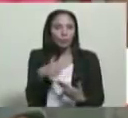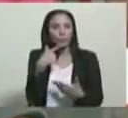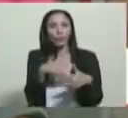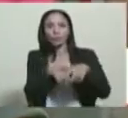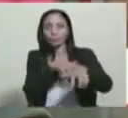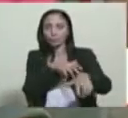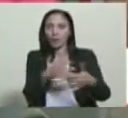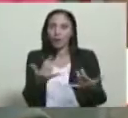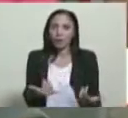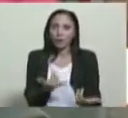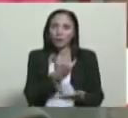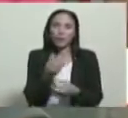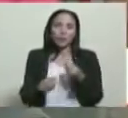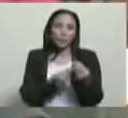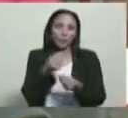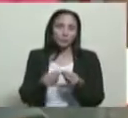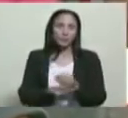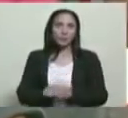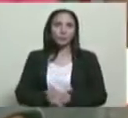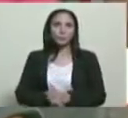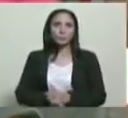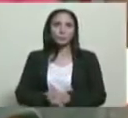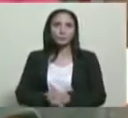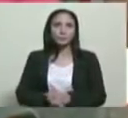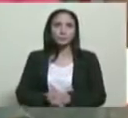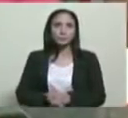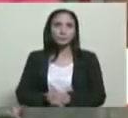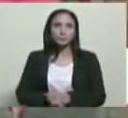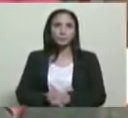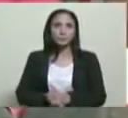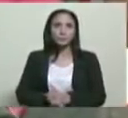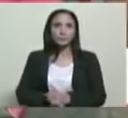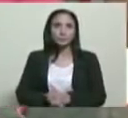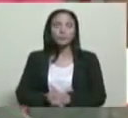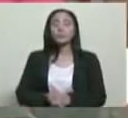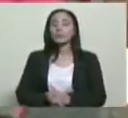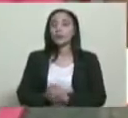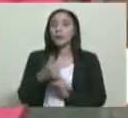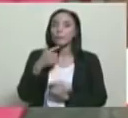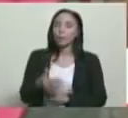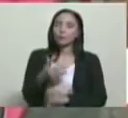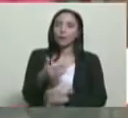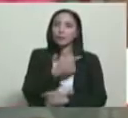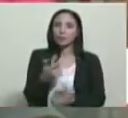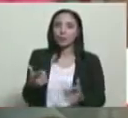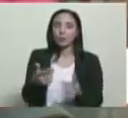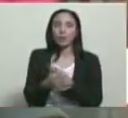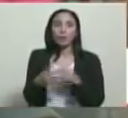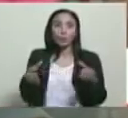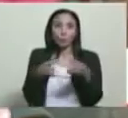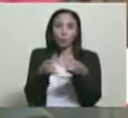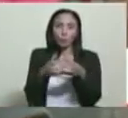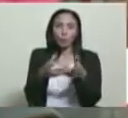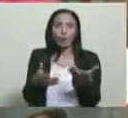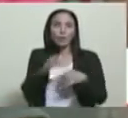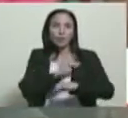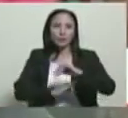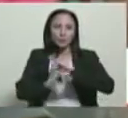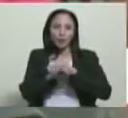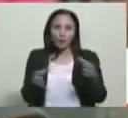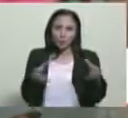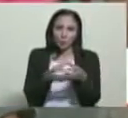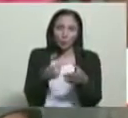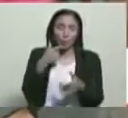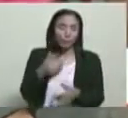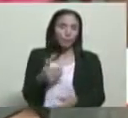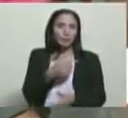que desarrollan nuestros pueblos. Por tanto, es de admirar desde el propio Comité Organizador Internacional y la propia